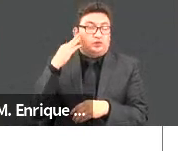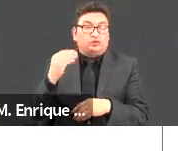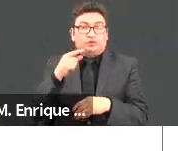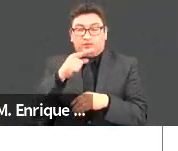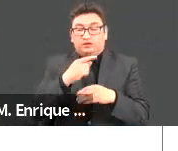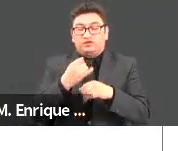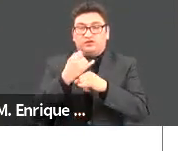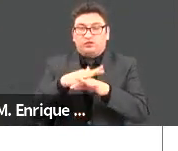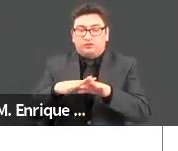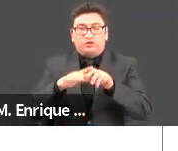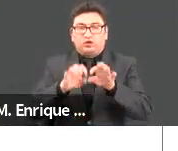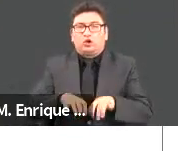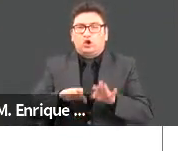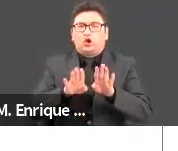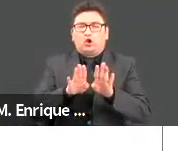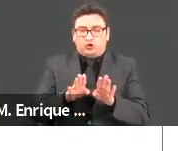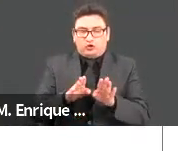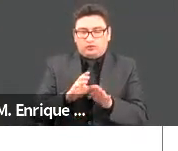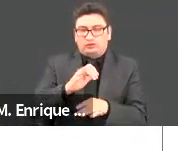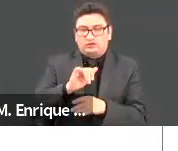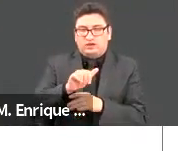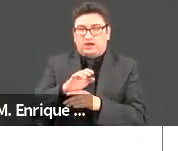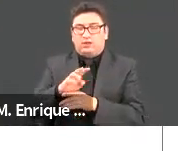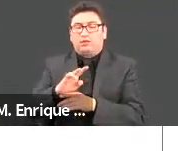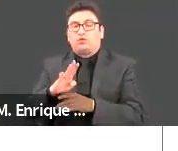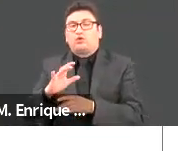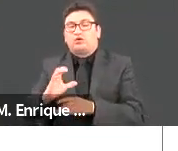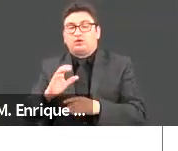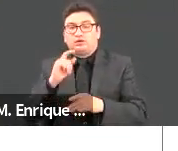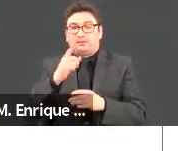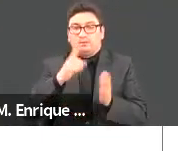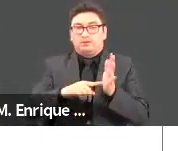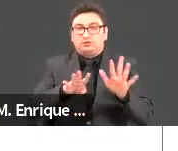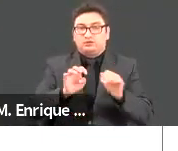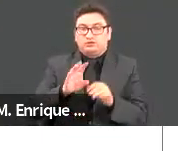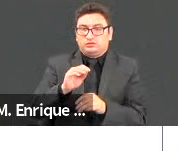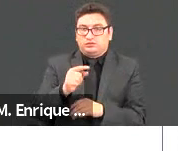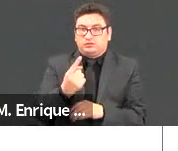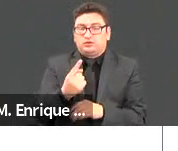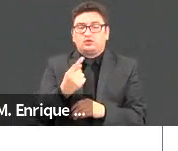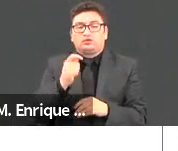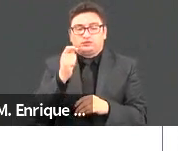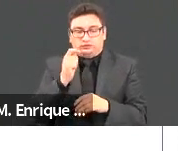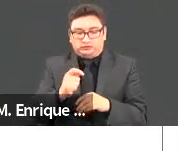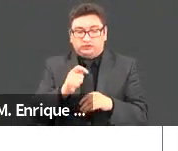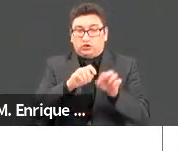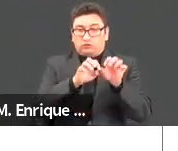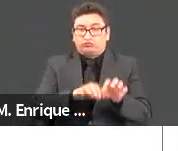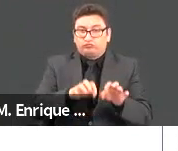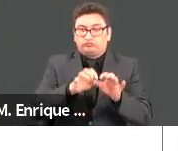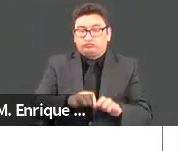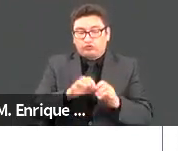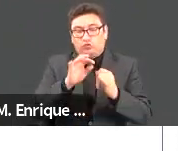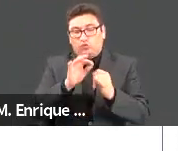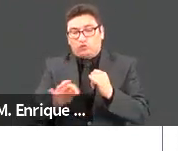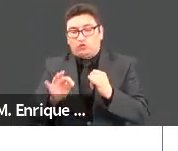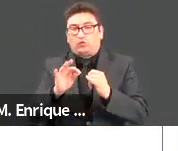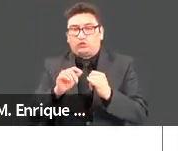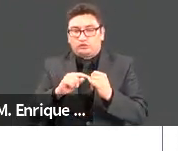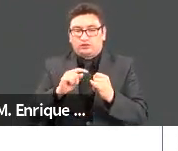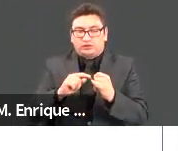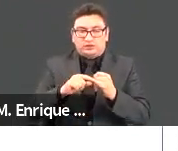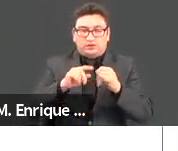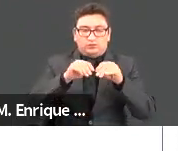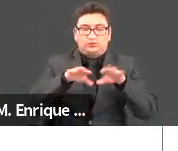datos denominado CIABUC, que en 1991 culminó con la publicación